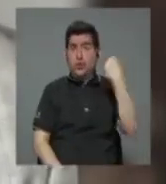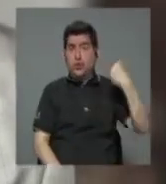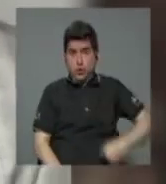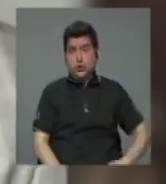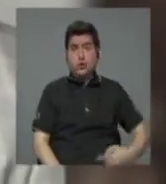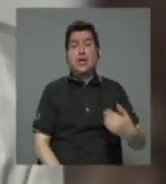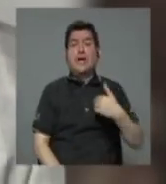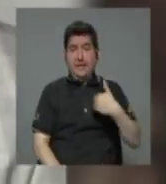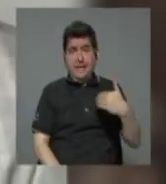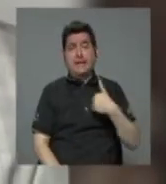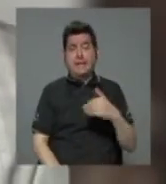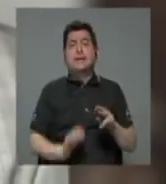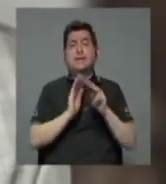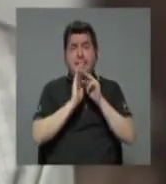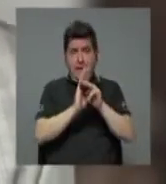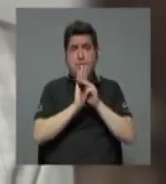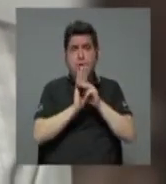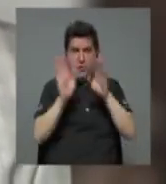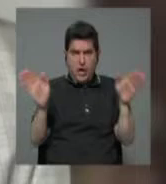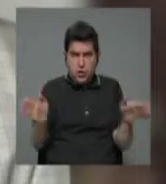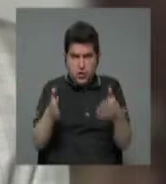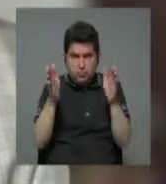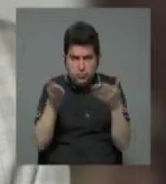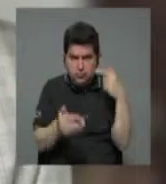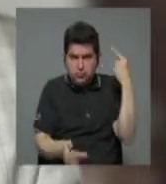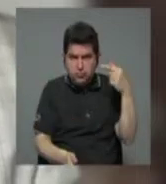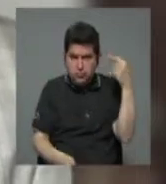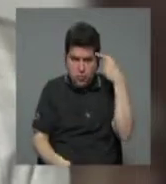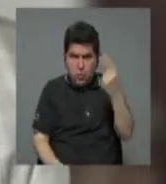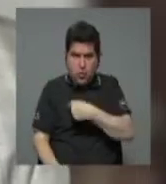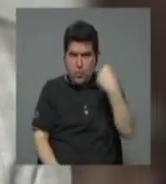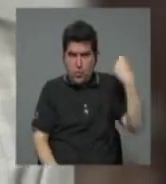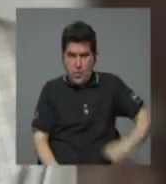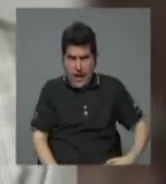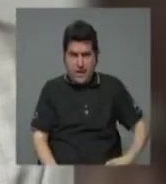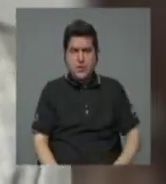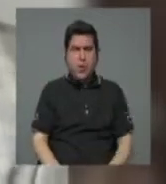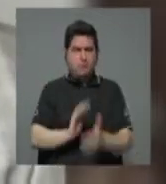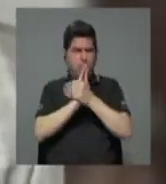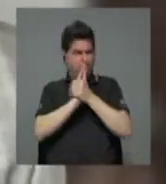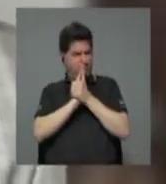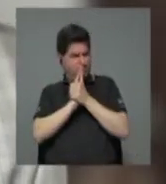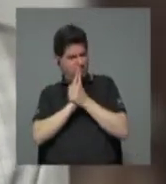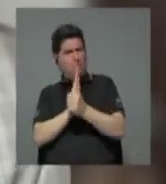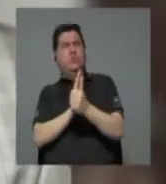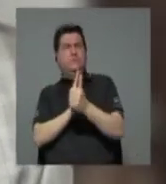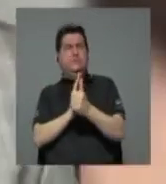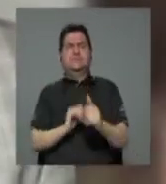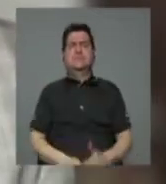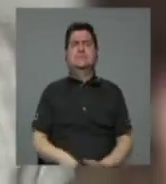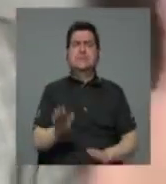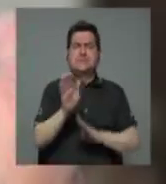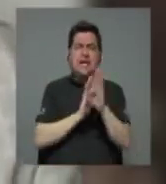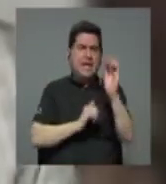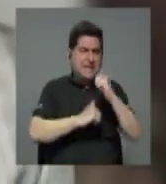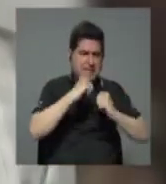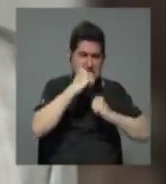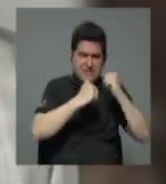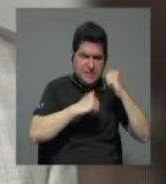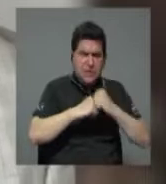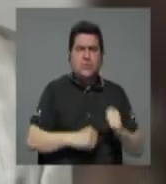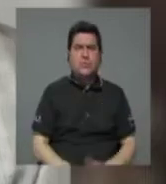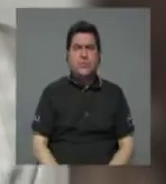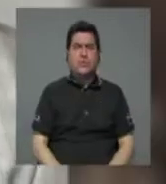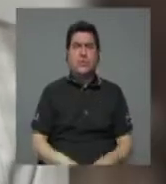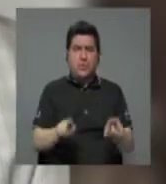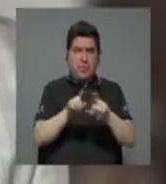teníamos un modelo impulsado por el gobierno chino con una gran potencia en cuanto al desarrollo de infraestructura y